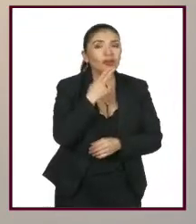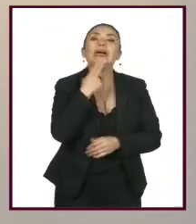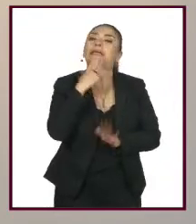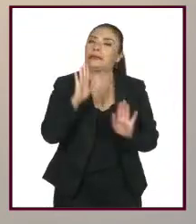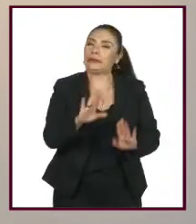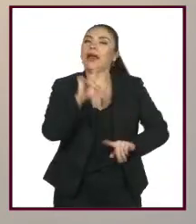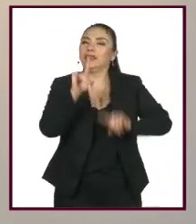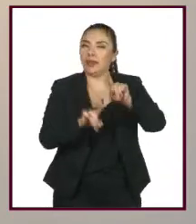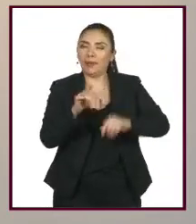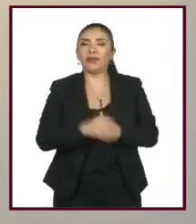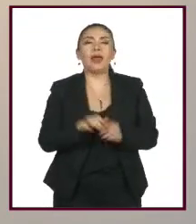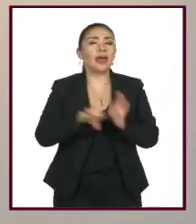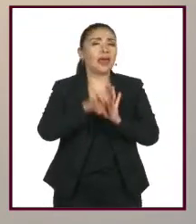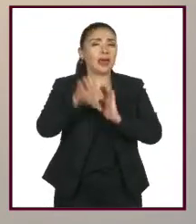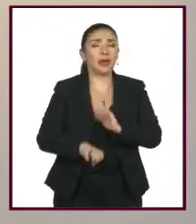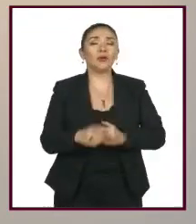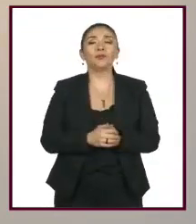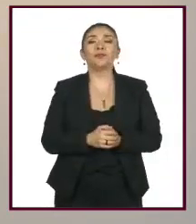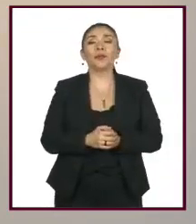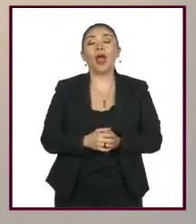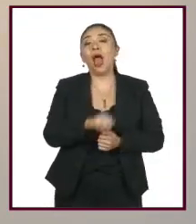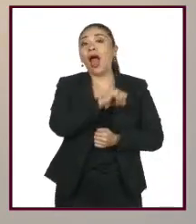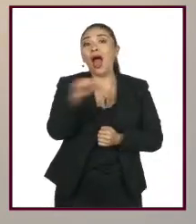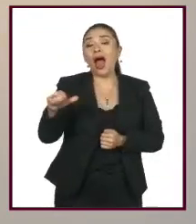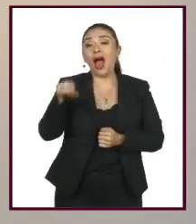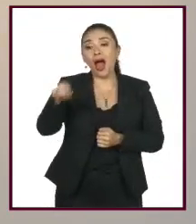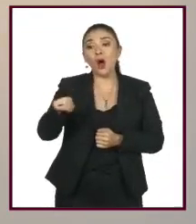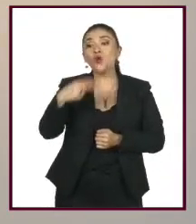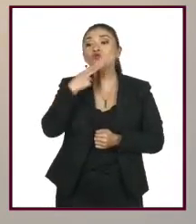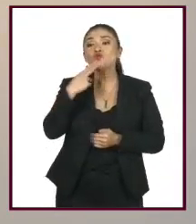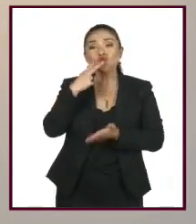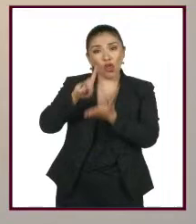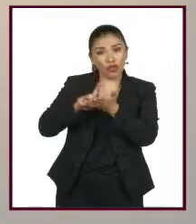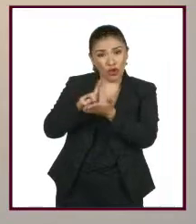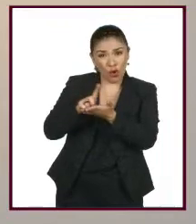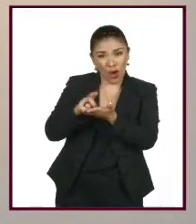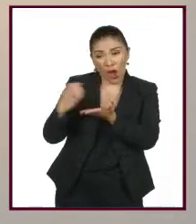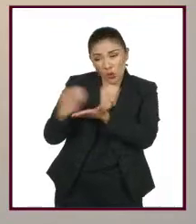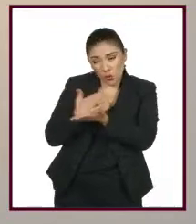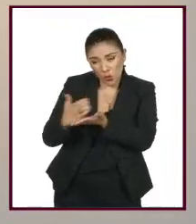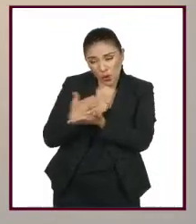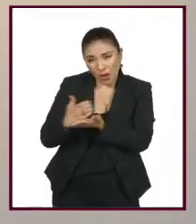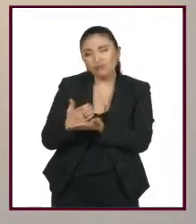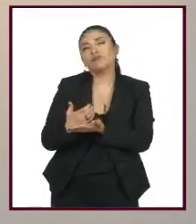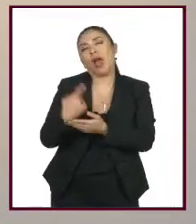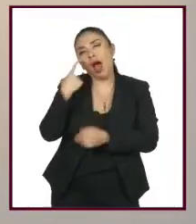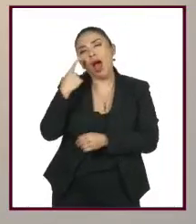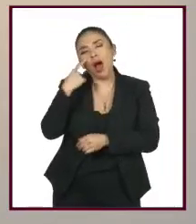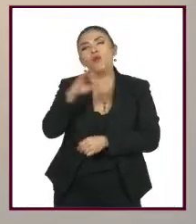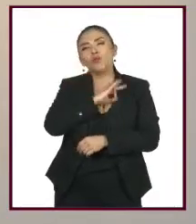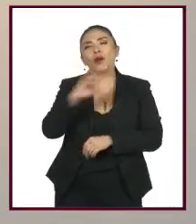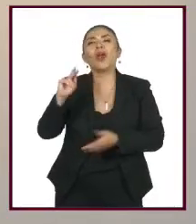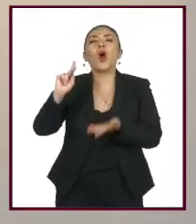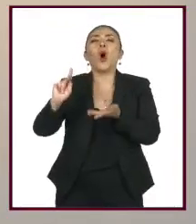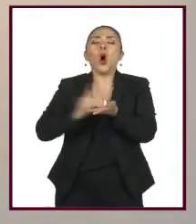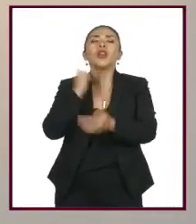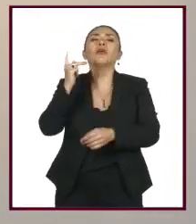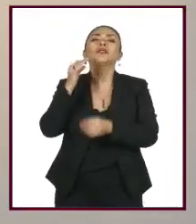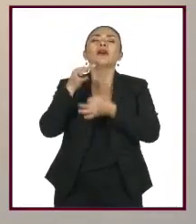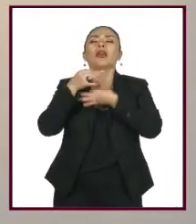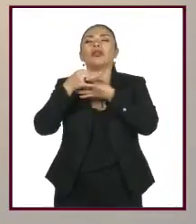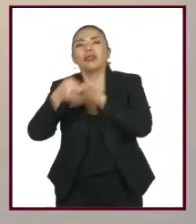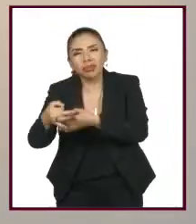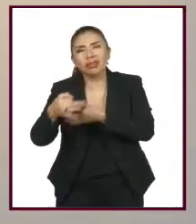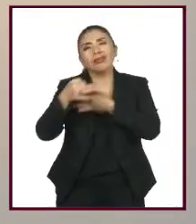¿no? En los tratamientos por consumo de sustancias, generalmente es muy frecuente que hayan recaídas, ¿no? Es parte de los